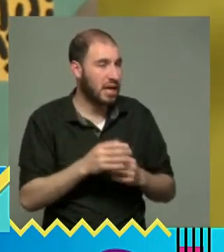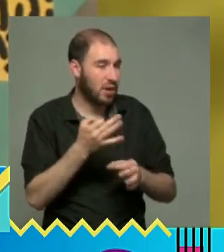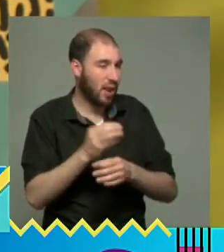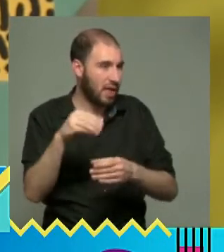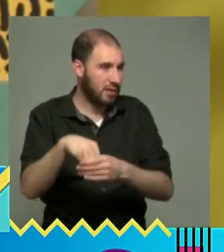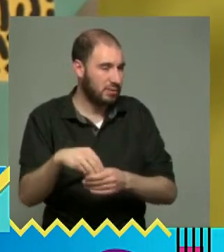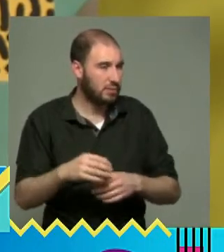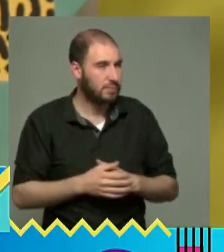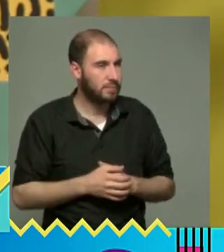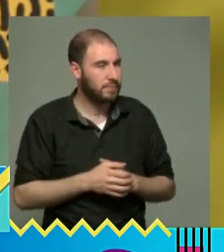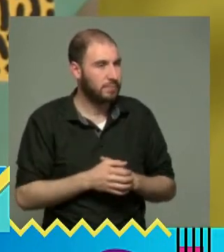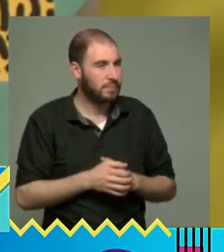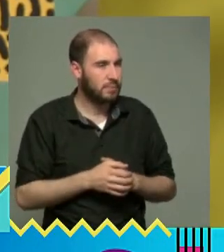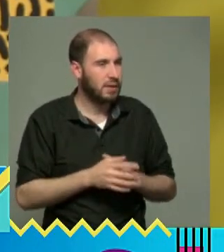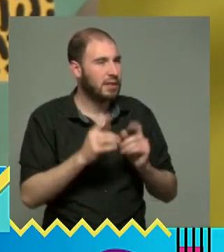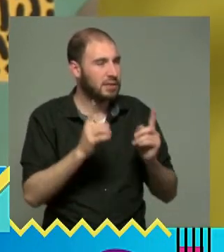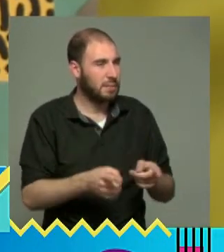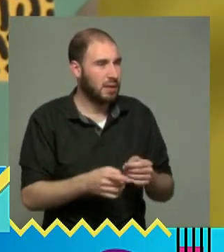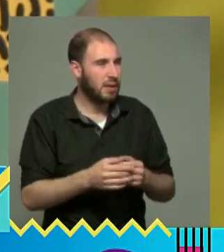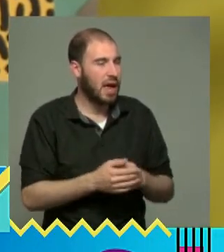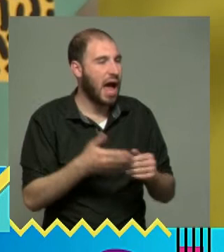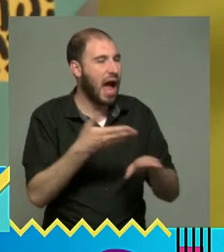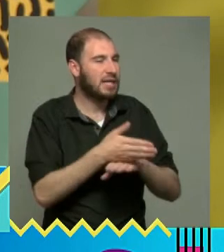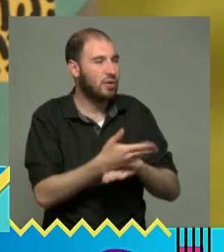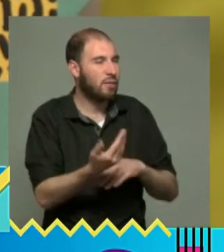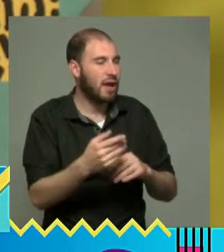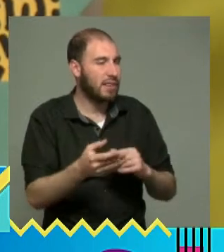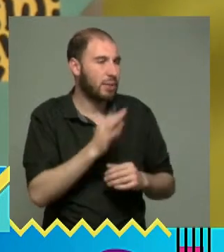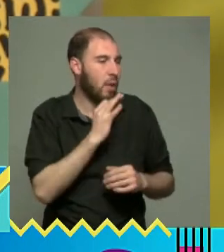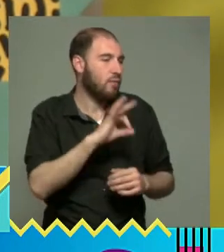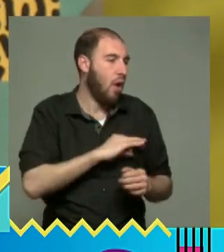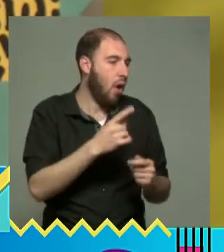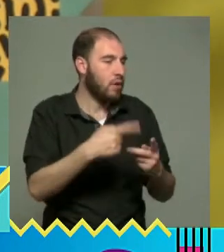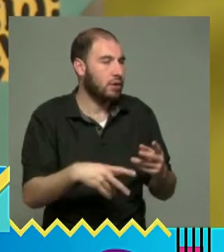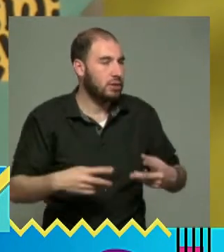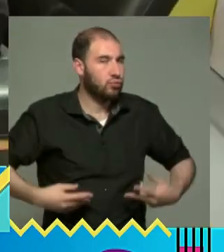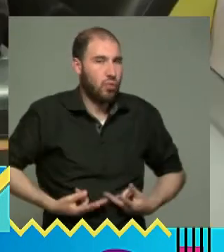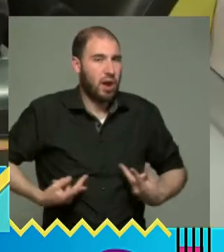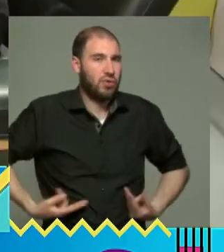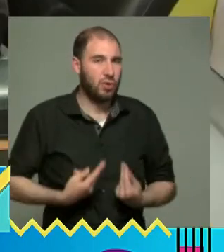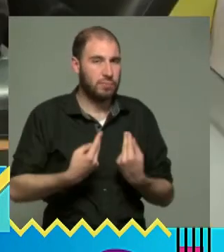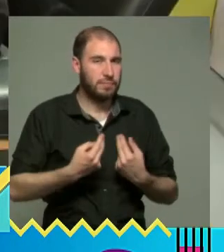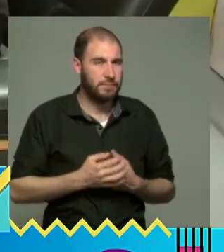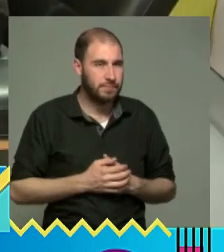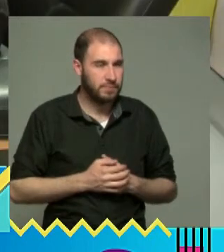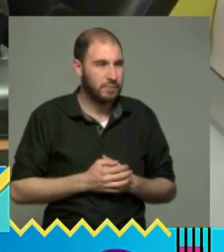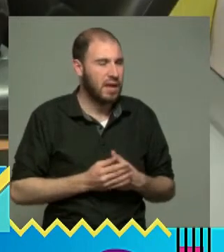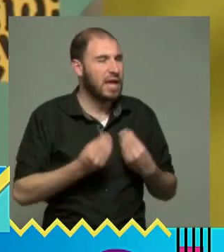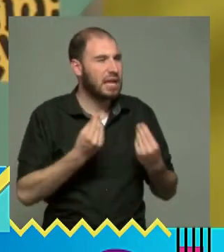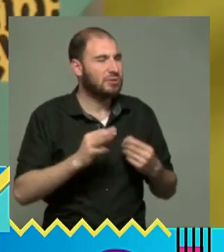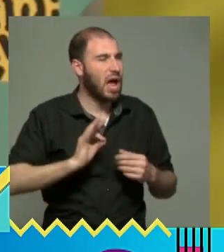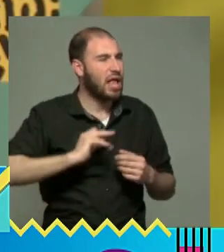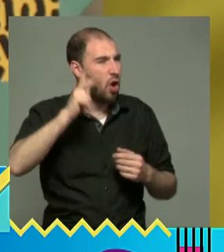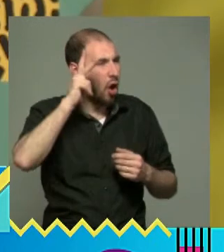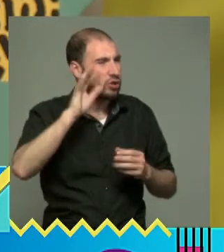escuela. El tema, ¿no es cierto?, también de la falta de acceso a los métodos anticonceptivos, a las ligaduras tubarias. ¿Qué pasó en los 8